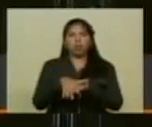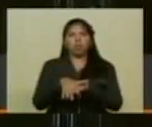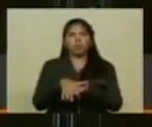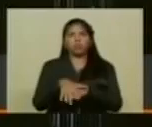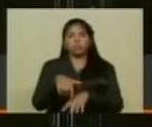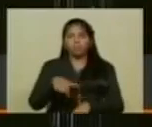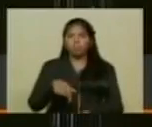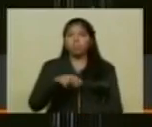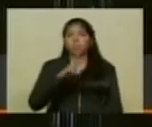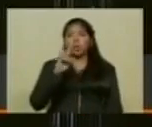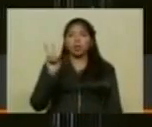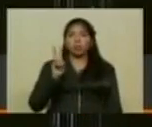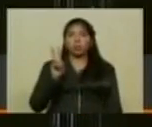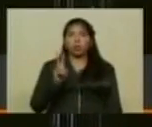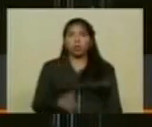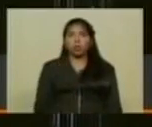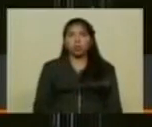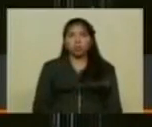nuestro país.